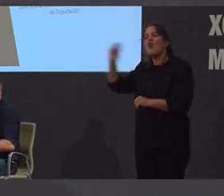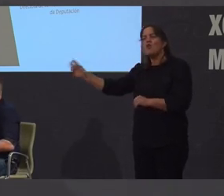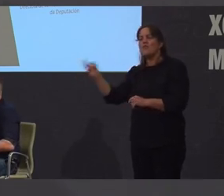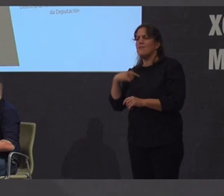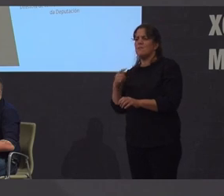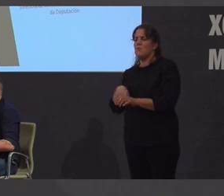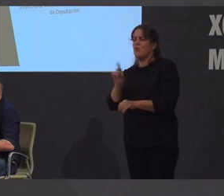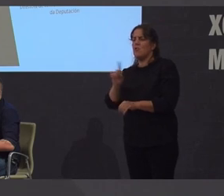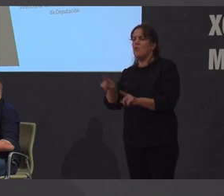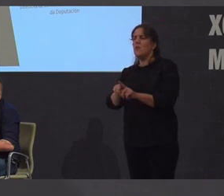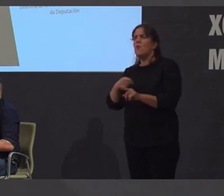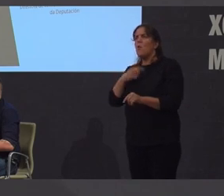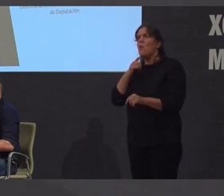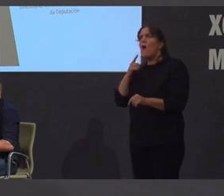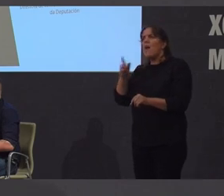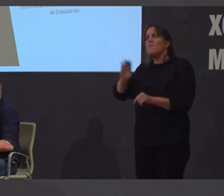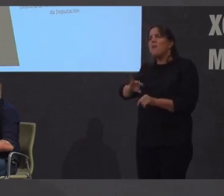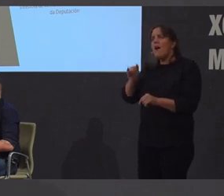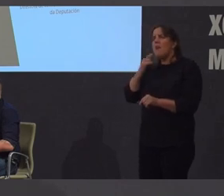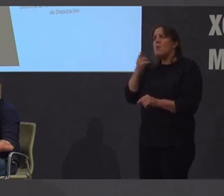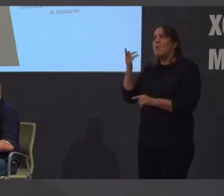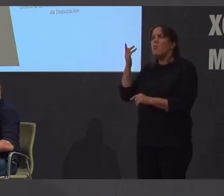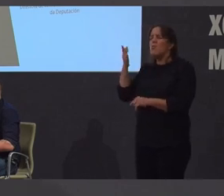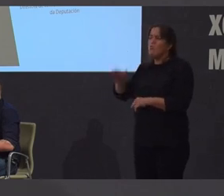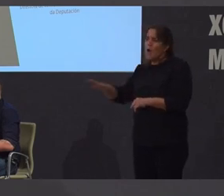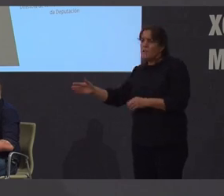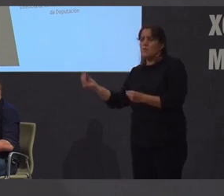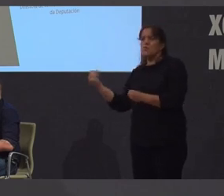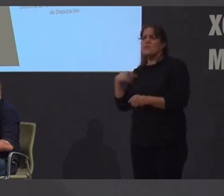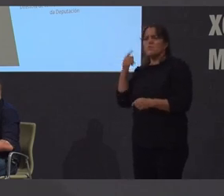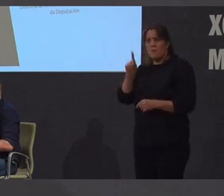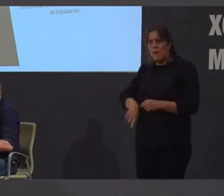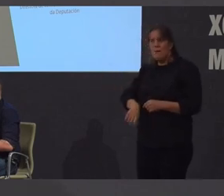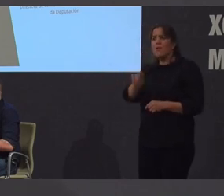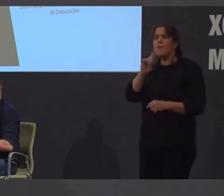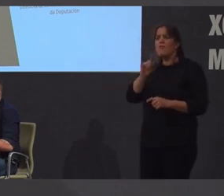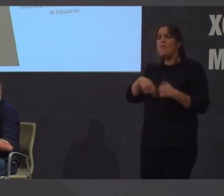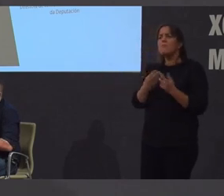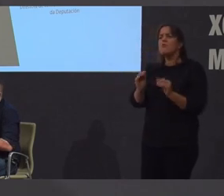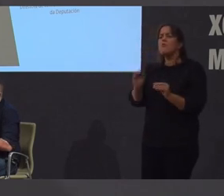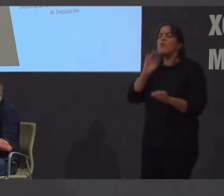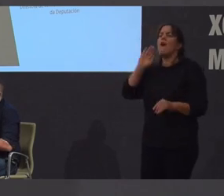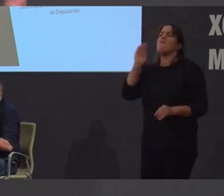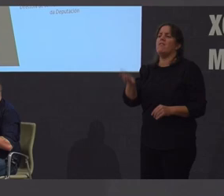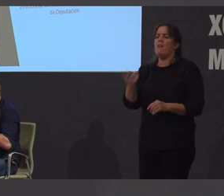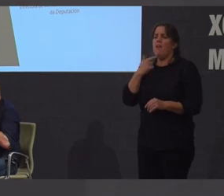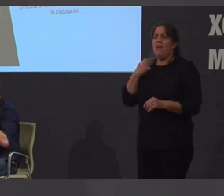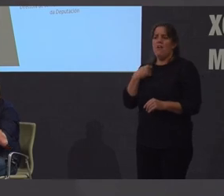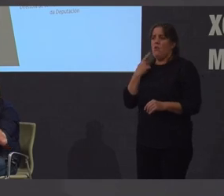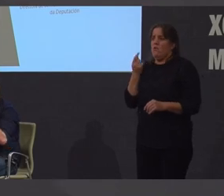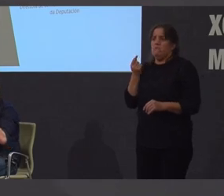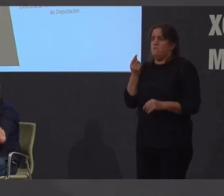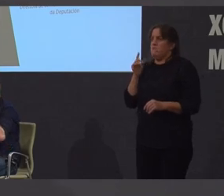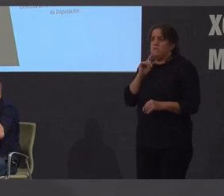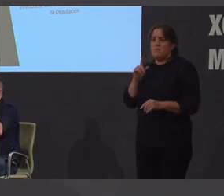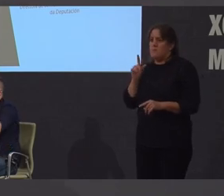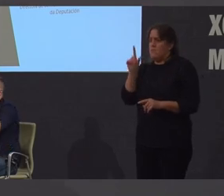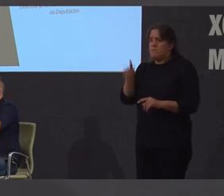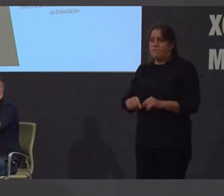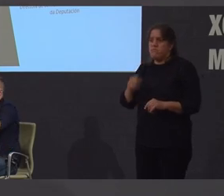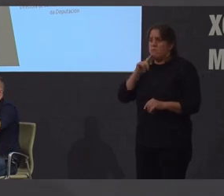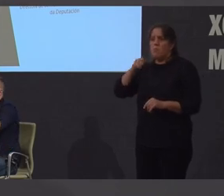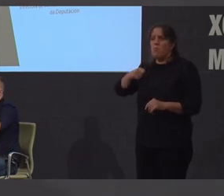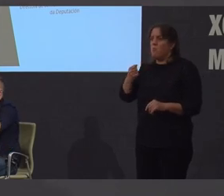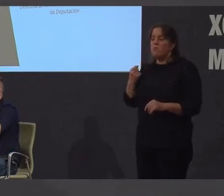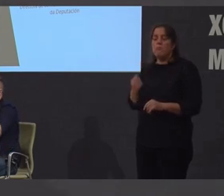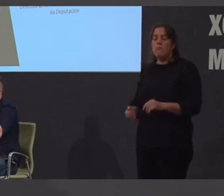afectas, saíron non só mortas en algúns dos casos, senón tamén coas súas familias afectadas e arruinadas porque tiveron que pagar por